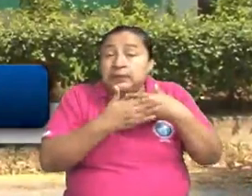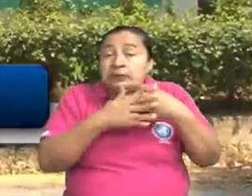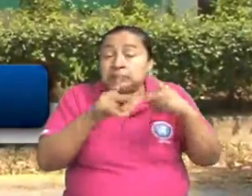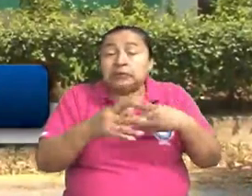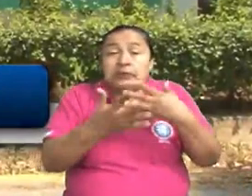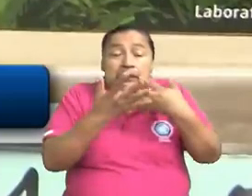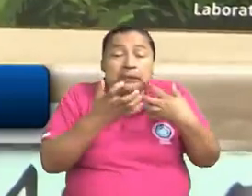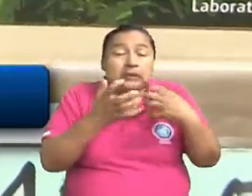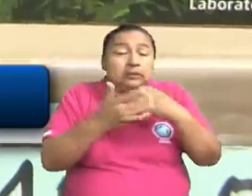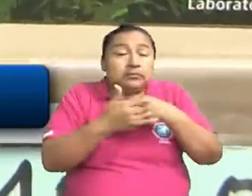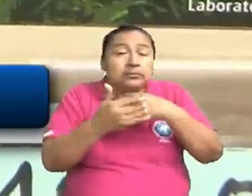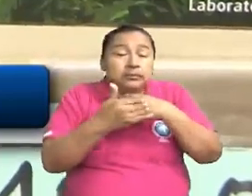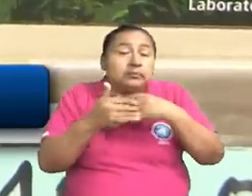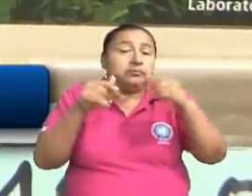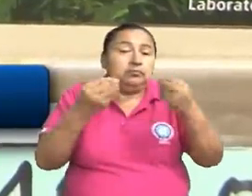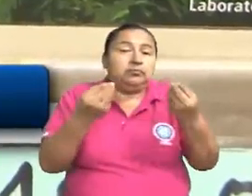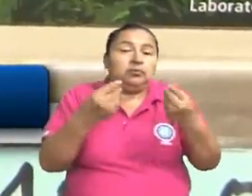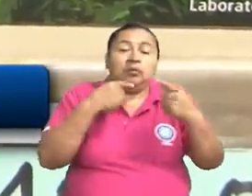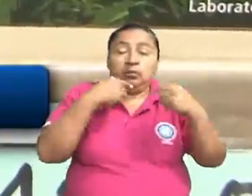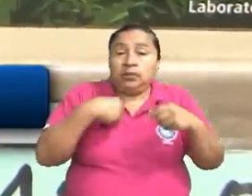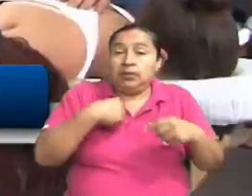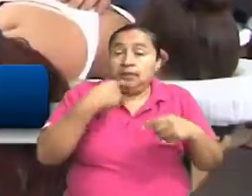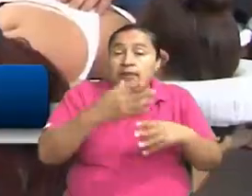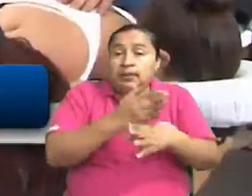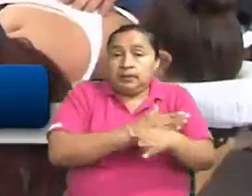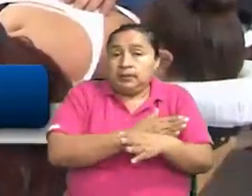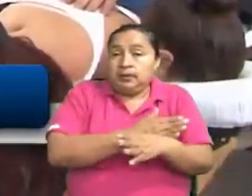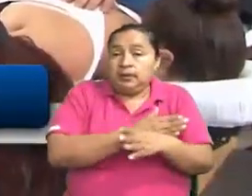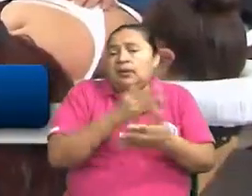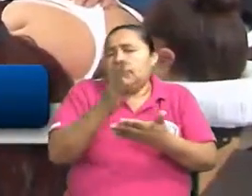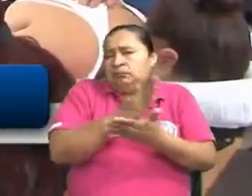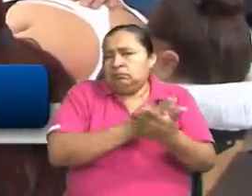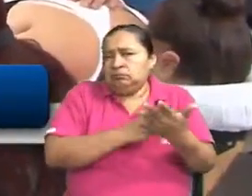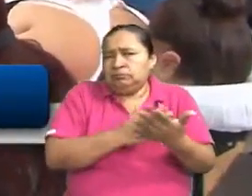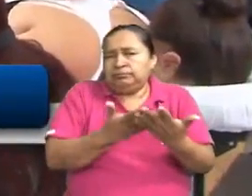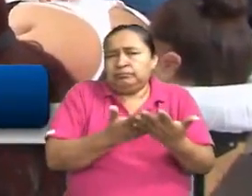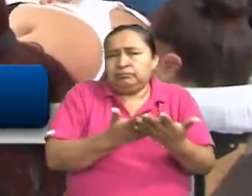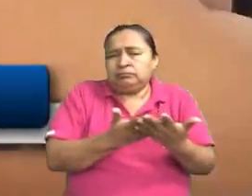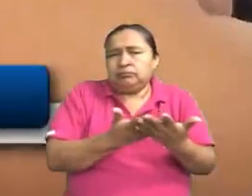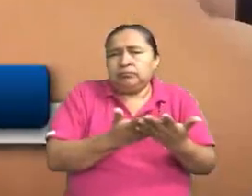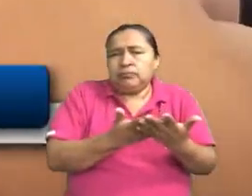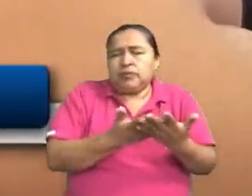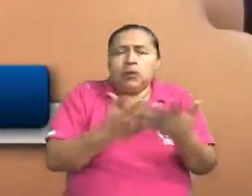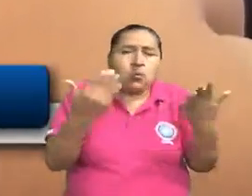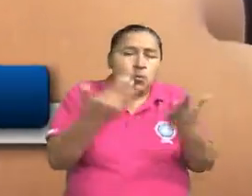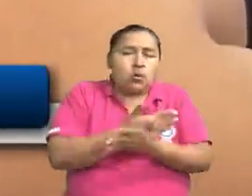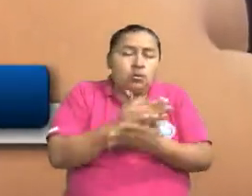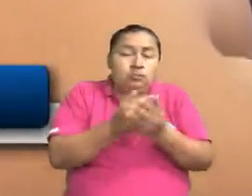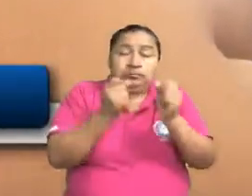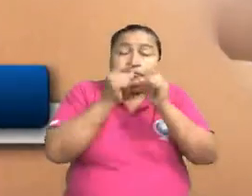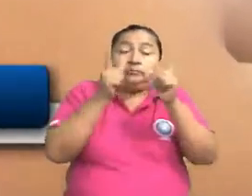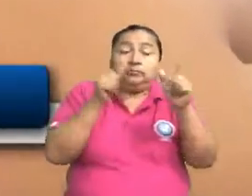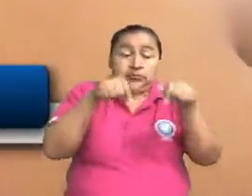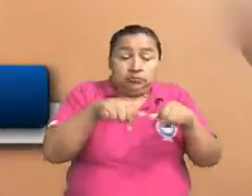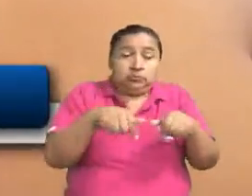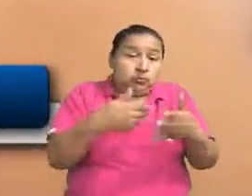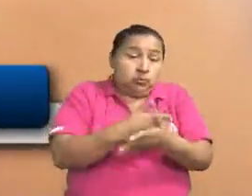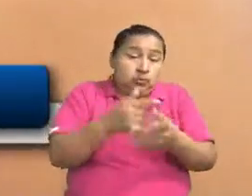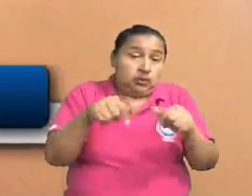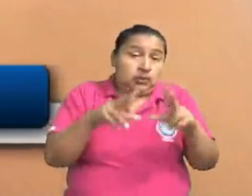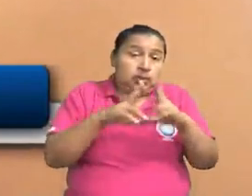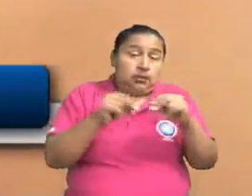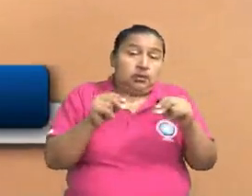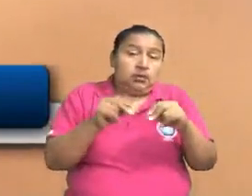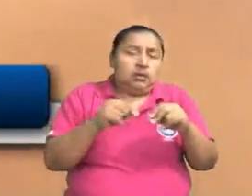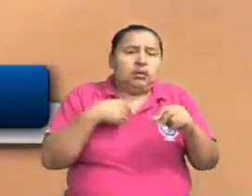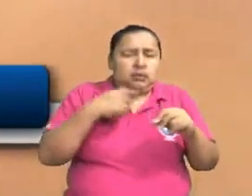porque, como te dije al inicio, es algo novedoso relativamente, ¿no? Y entonces,